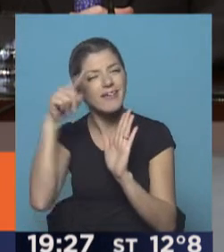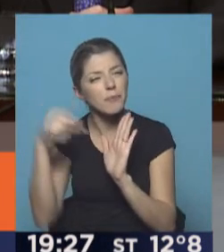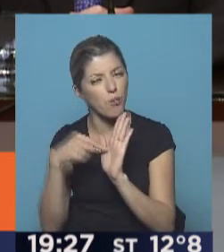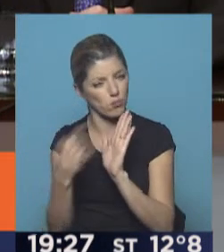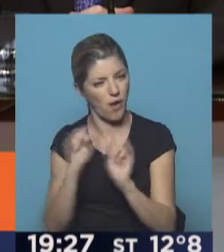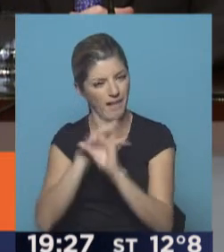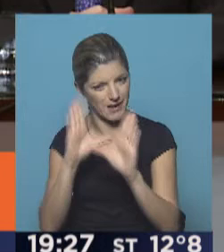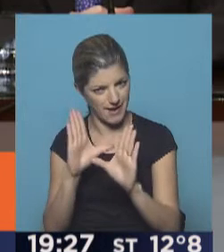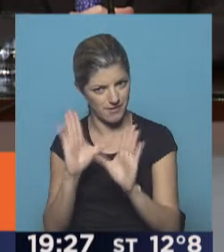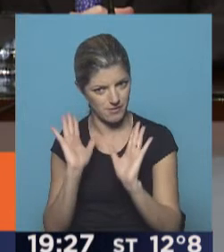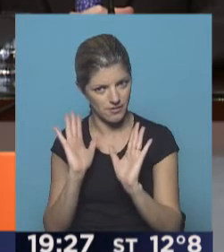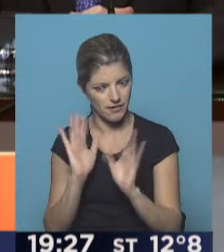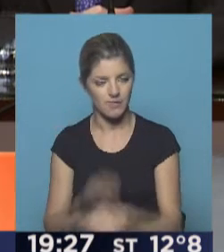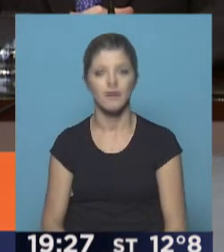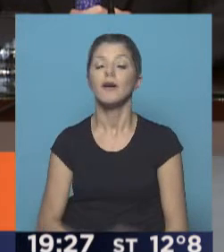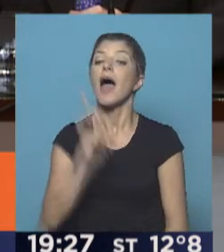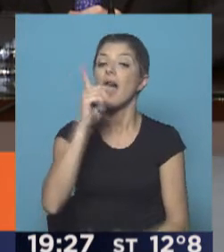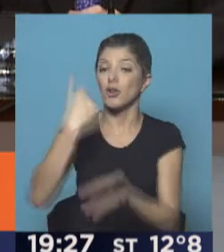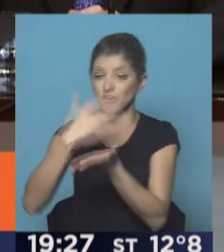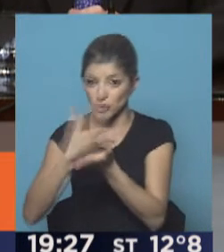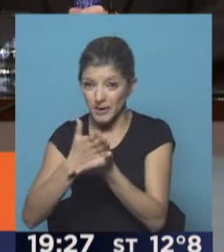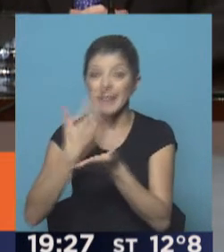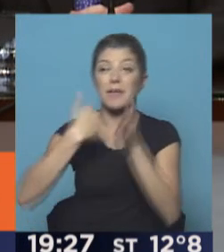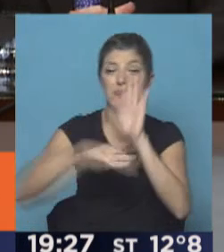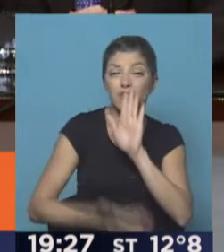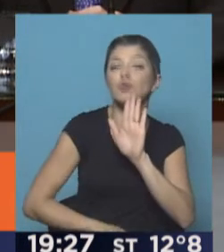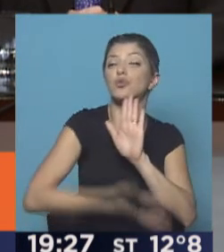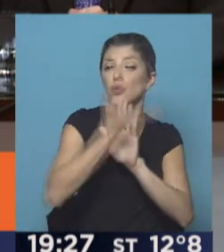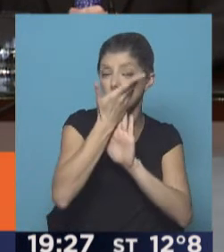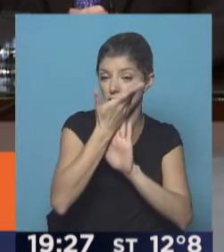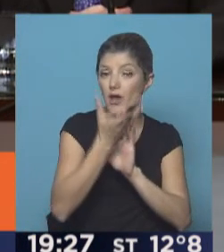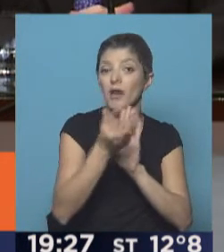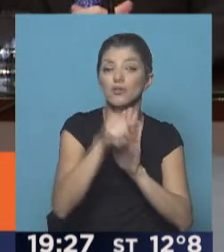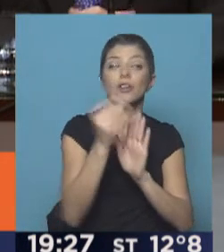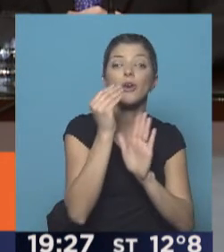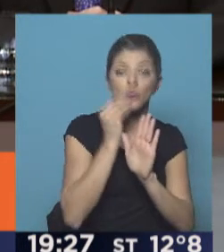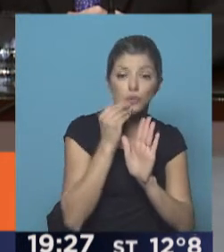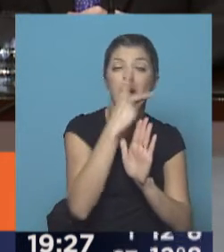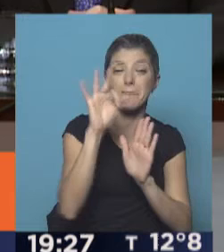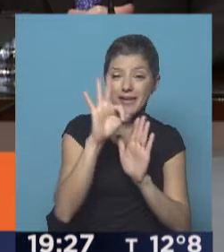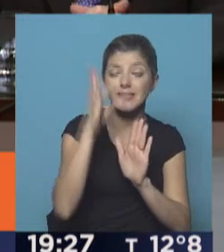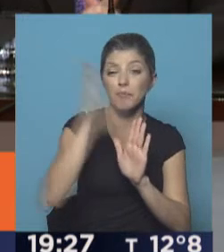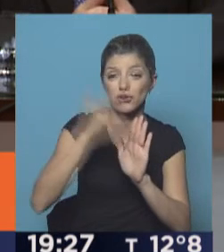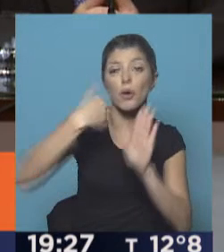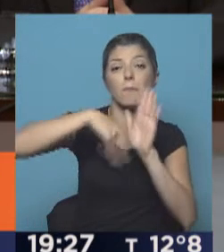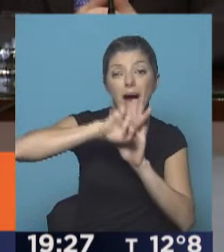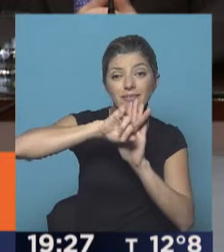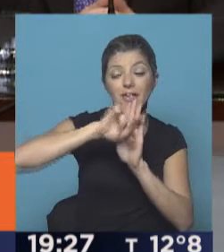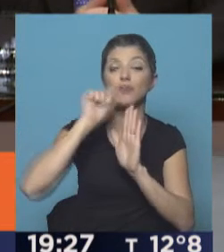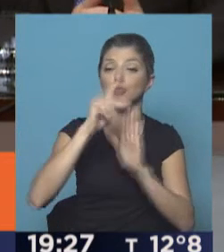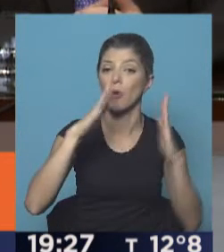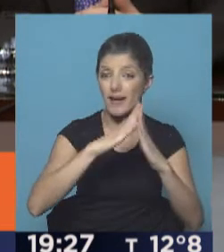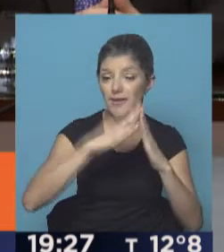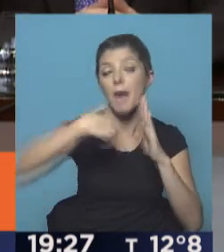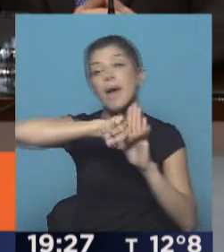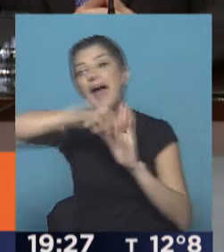quedó claro. Los sectores que más aumento les llegó consumen 20 veces más en su hogar que